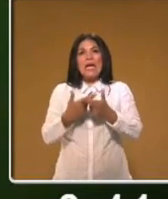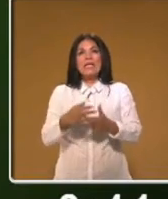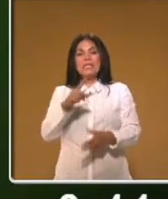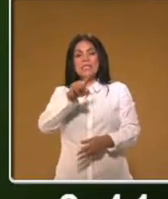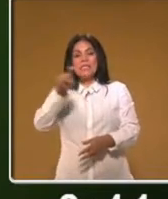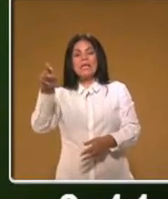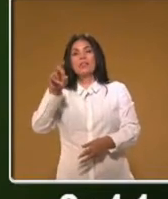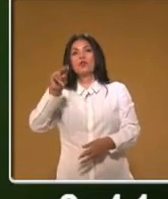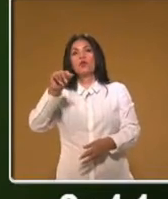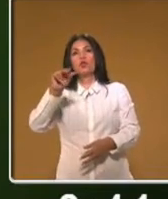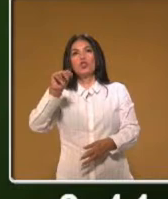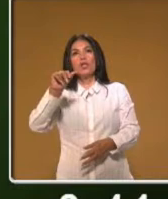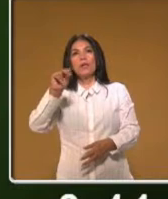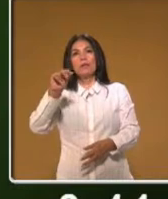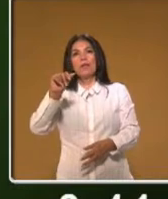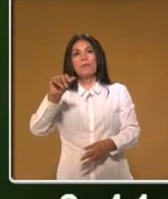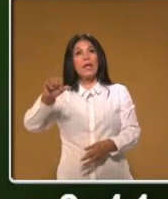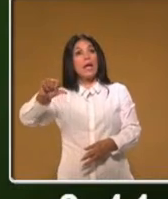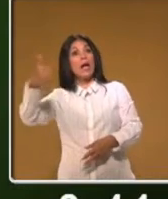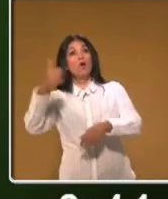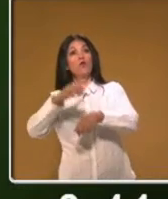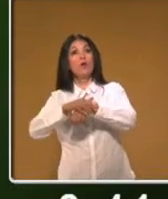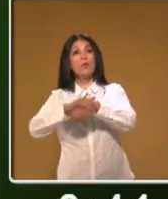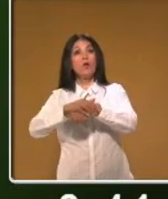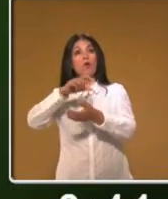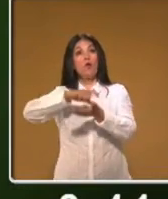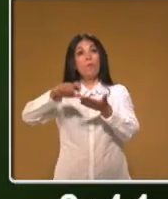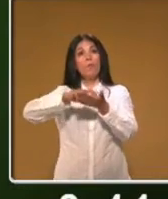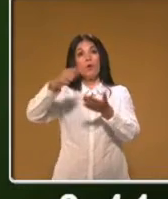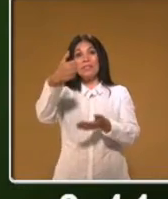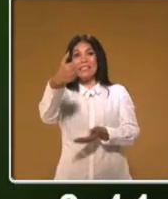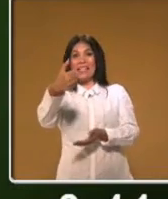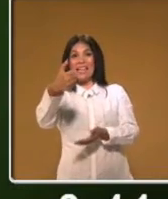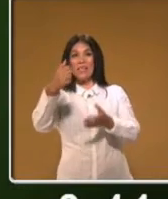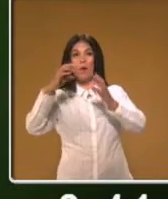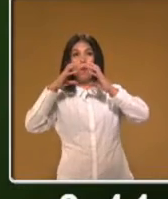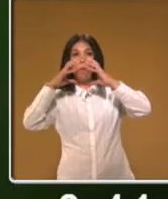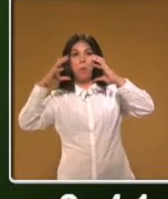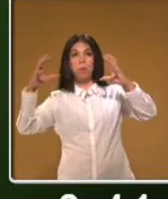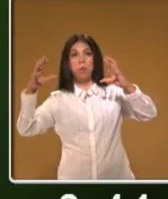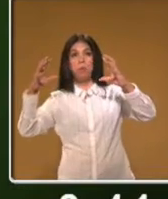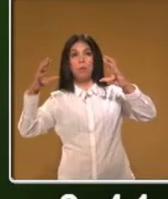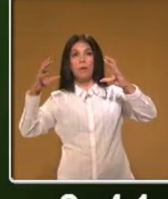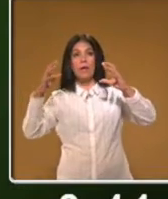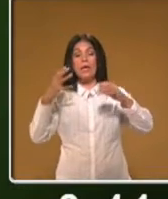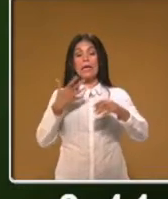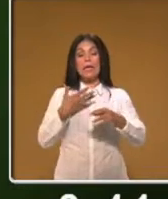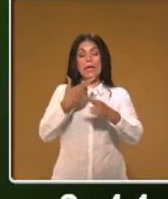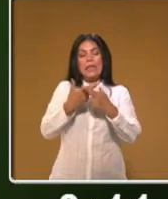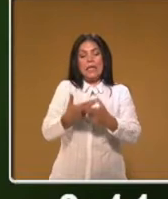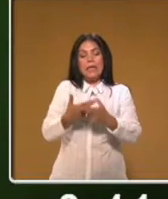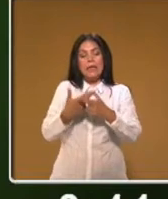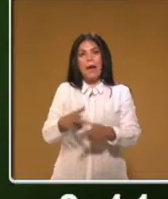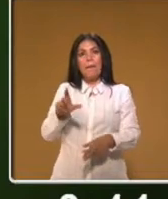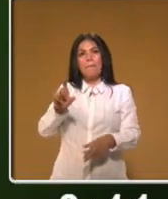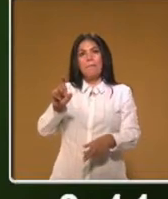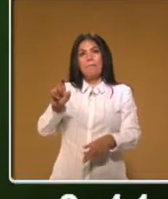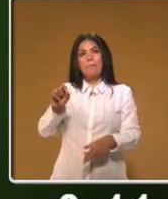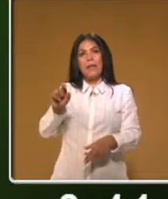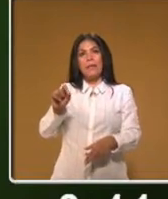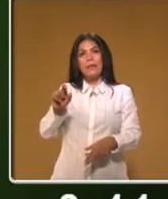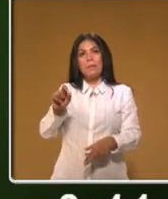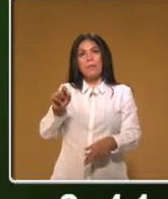a plantear la primera ecuación. Dice, lo que gastó el joven en 4 balones